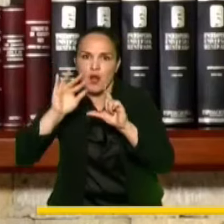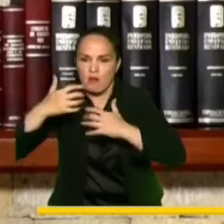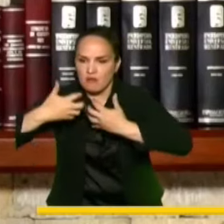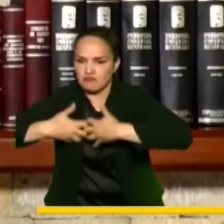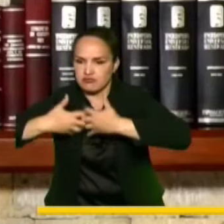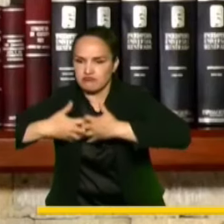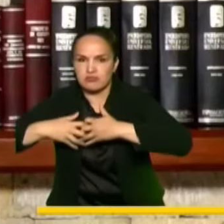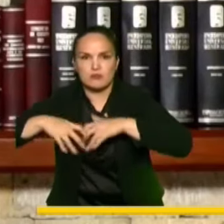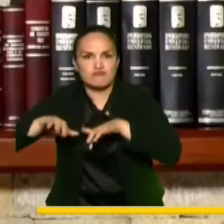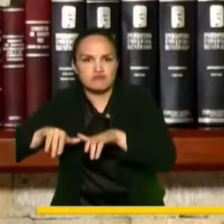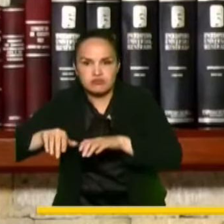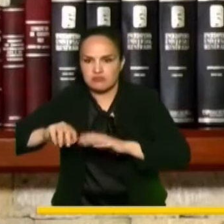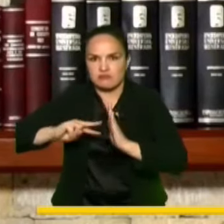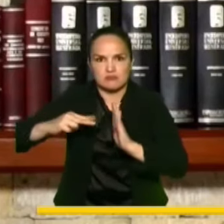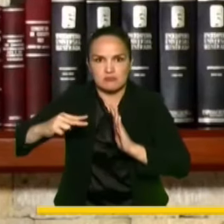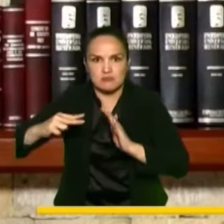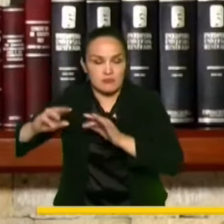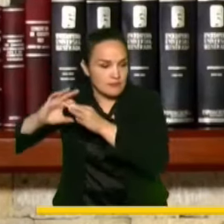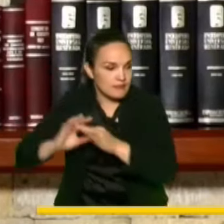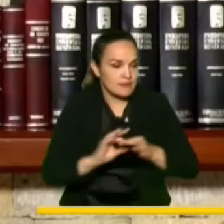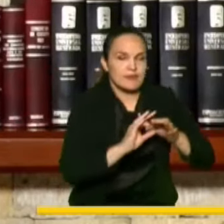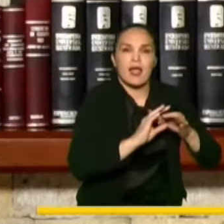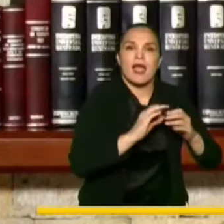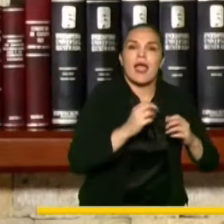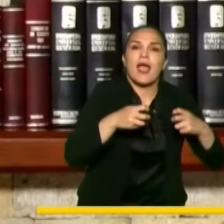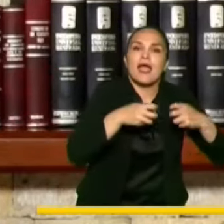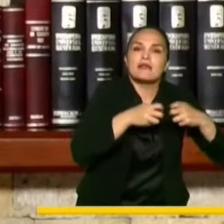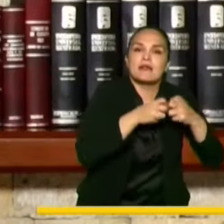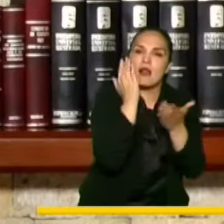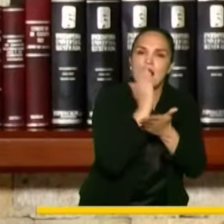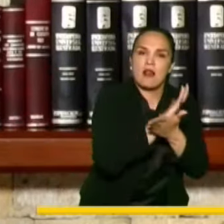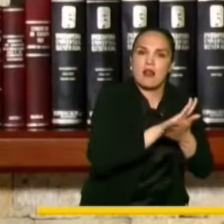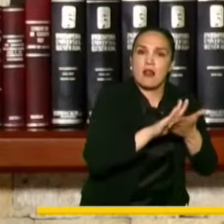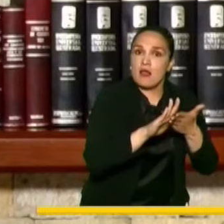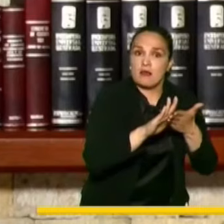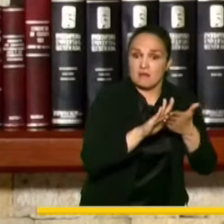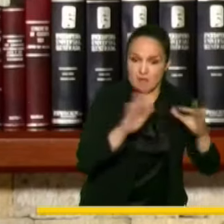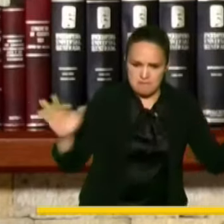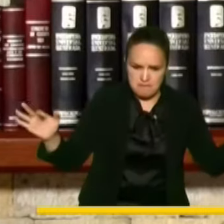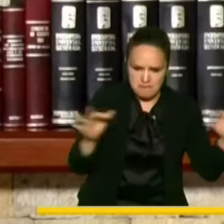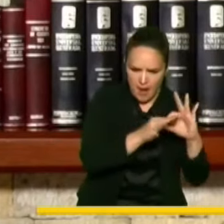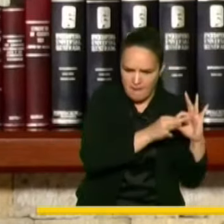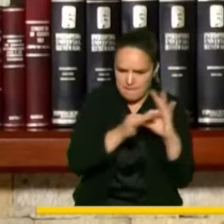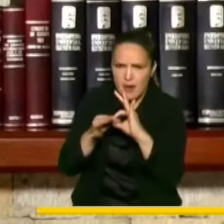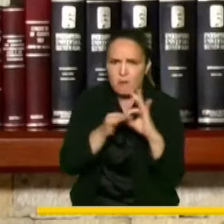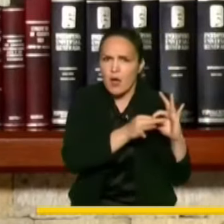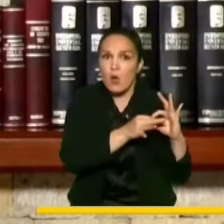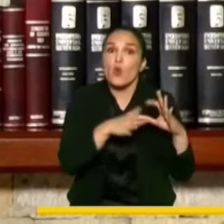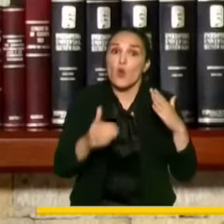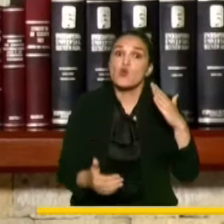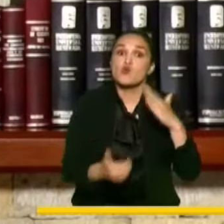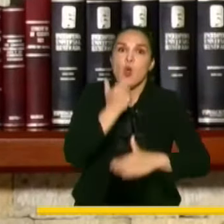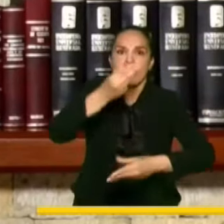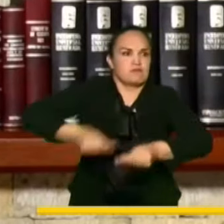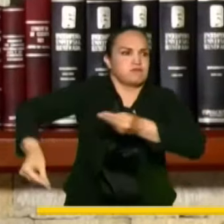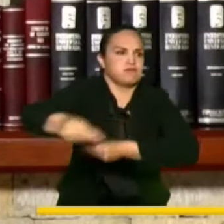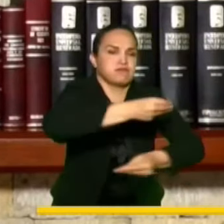limpias sin precedentes en la historia humana. Esta nueva economía demanda relaciones mucho